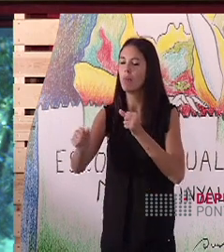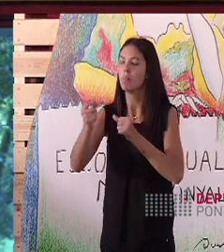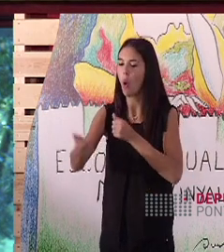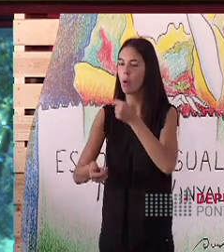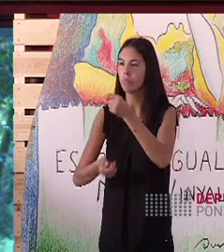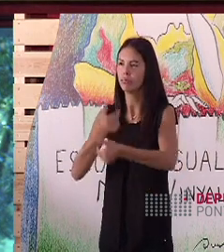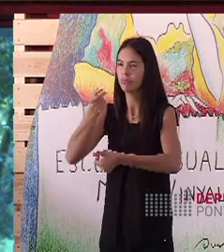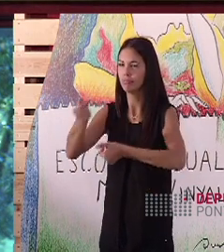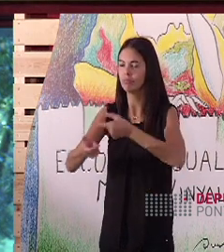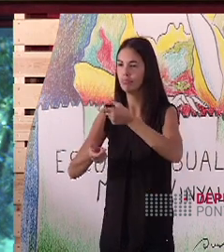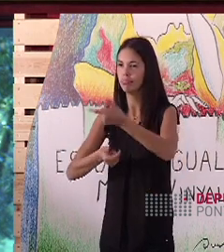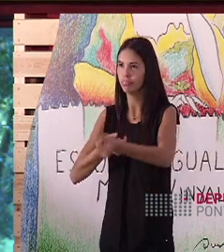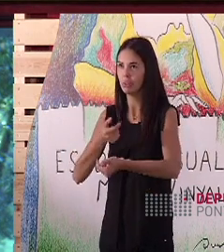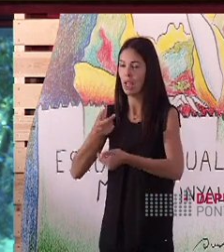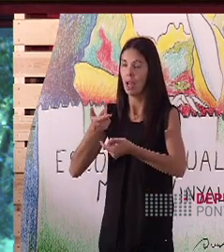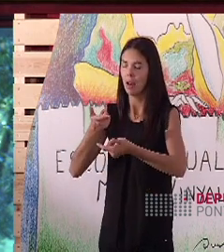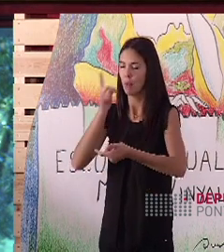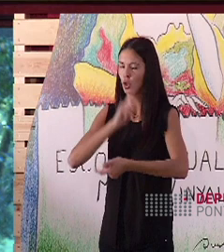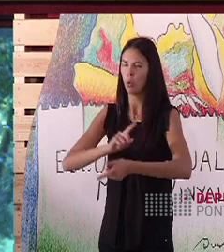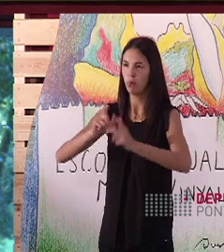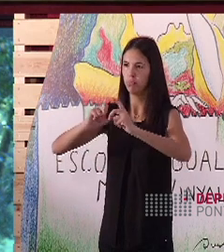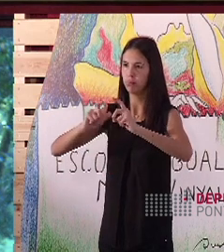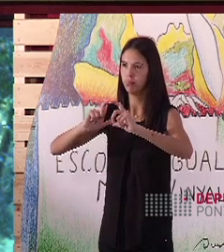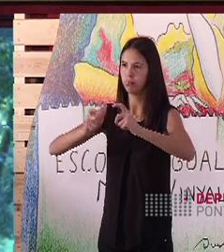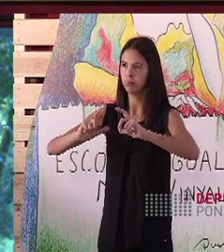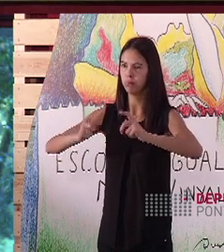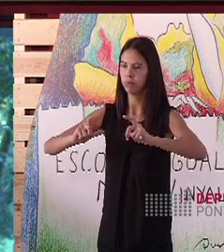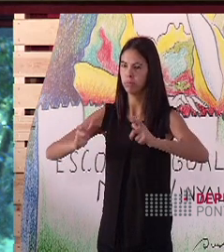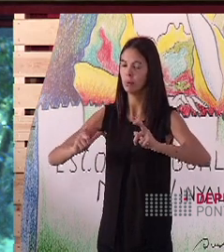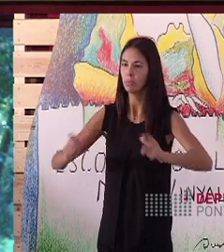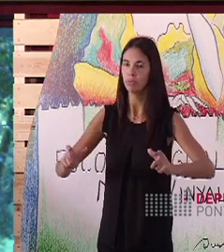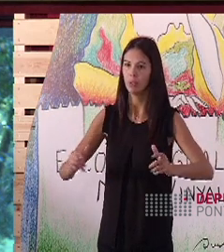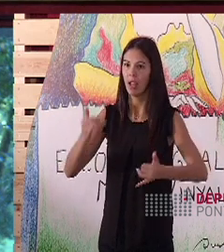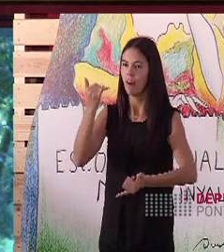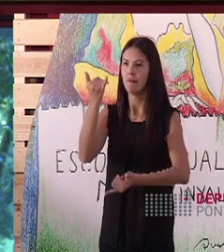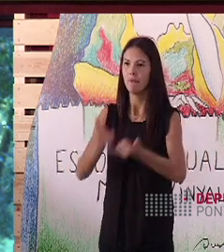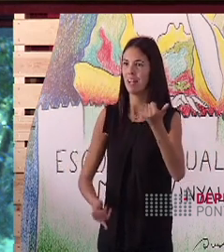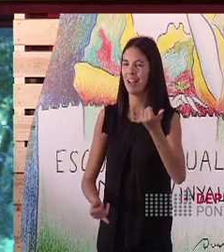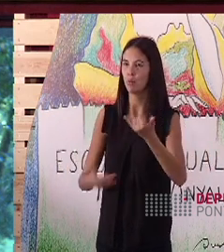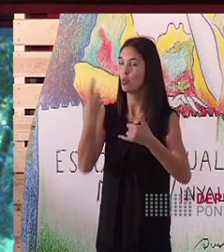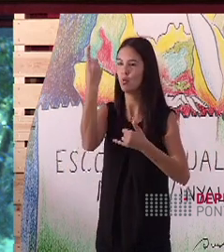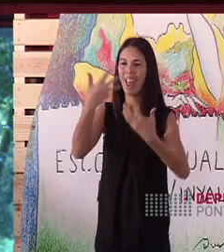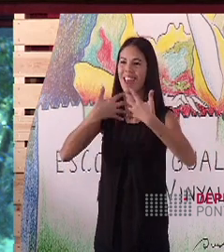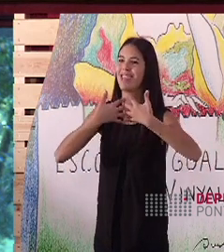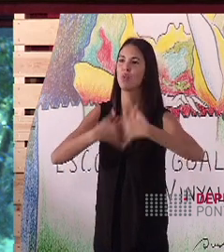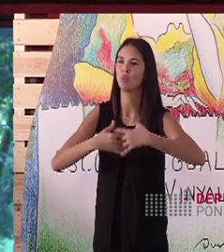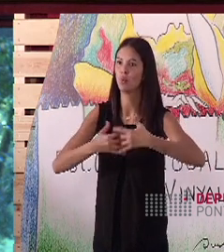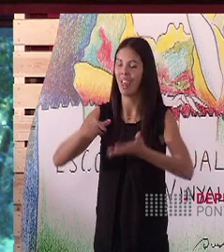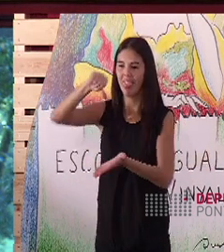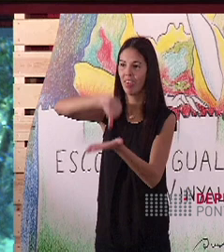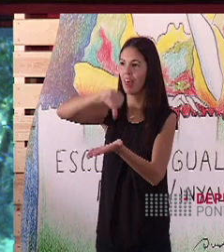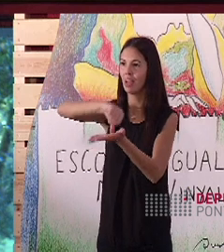progresiva, la prostitución ha ido creciendo y se ha convertido en el corazón de una industria, en el corazón de